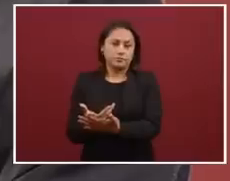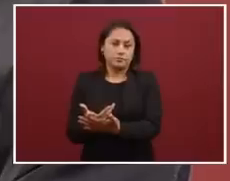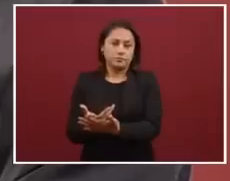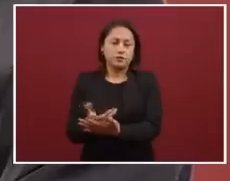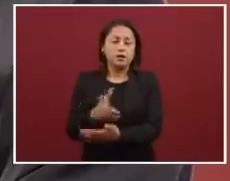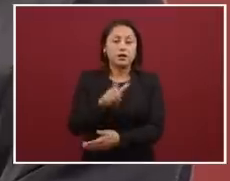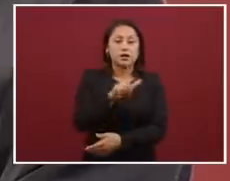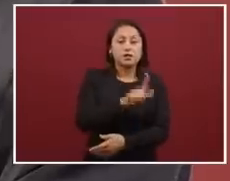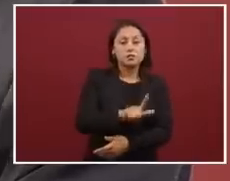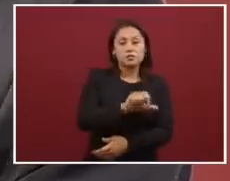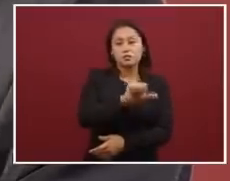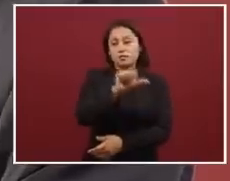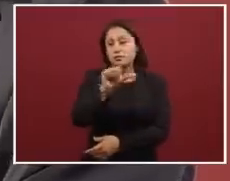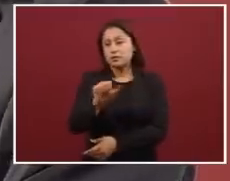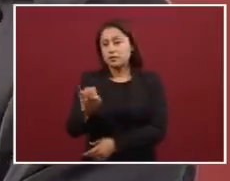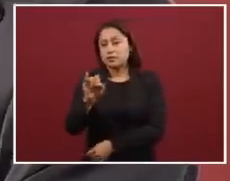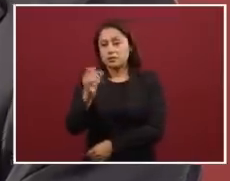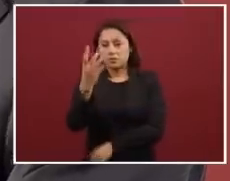4 días,